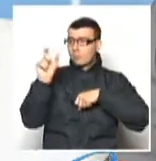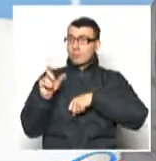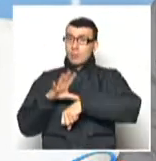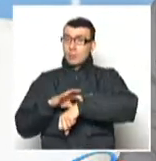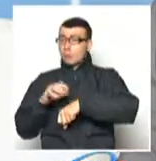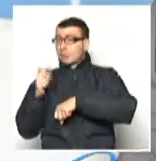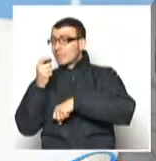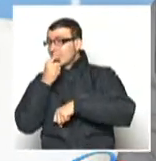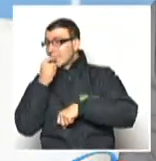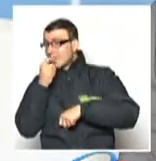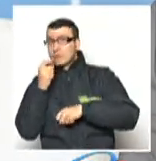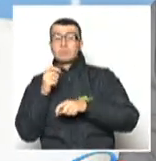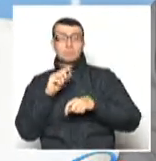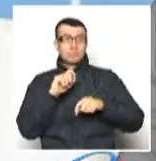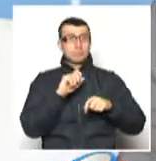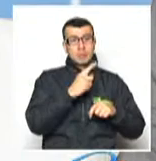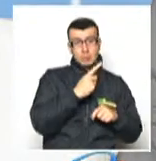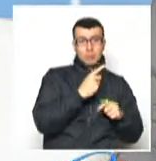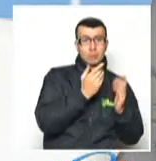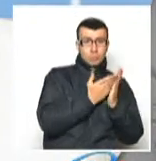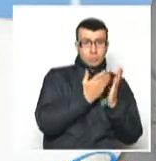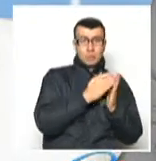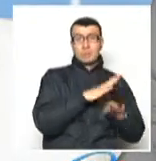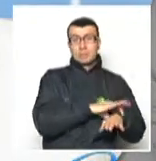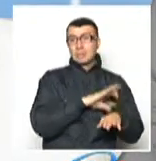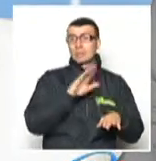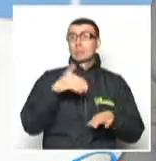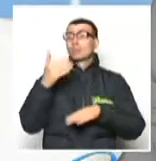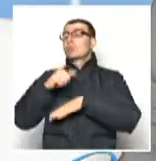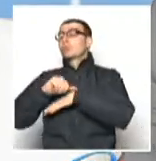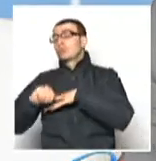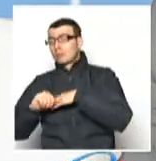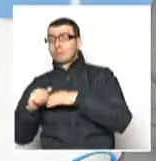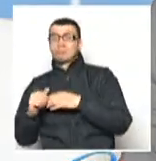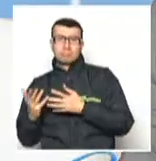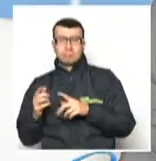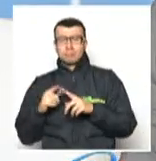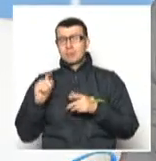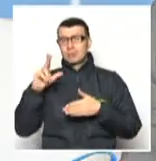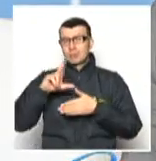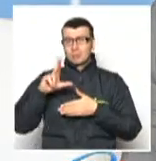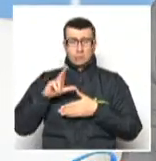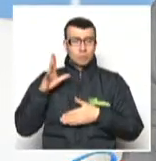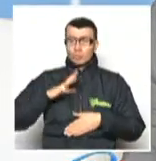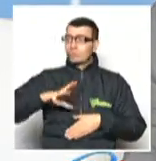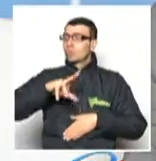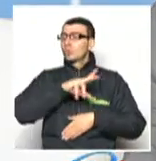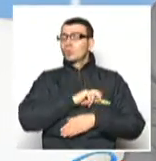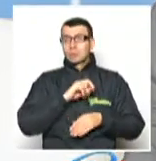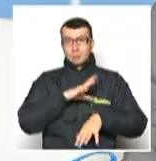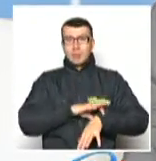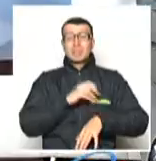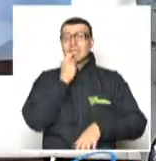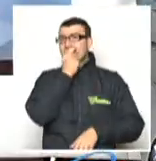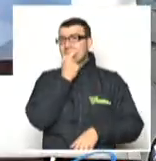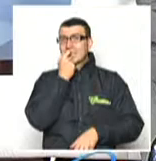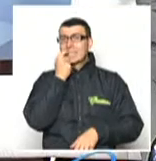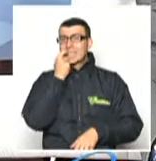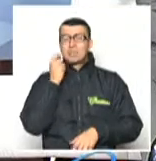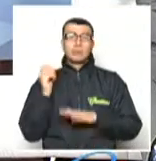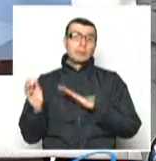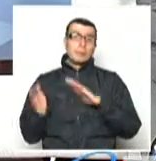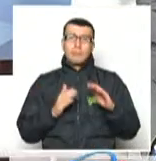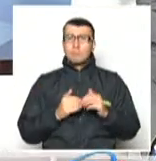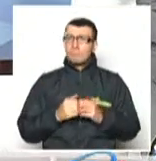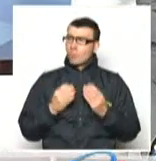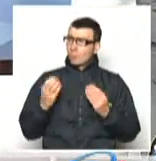toca estudiar medicina y luego cirugía maxilofacial, pero en Latinoamérica y en la mayoría de partes del mundo somos odontólogos. Bueno. Y entonces muchos